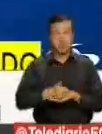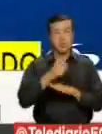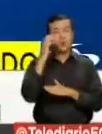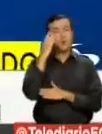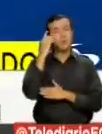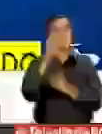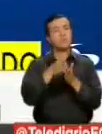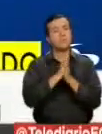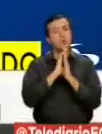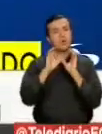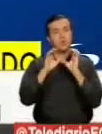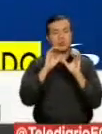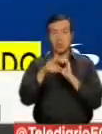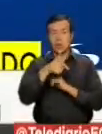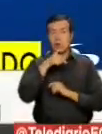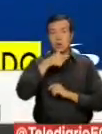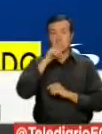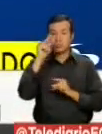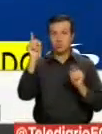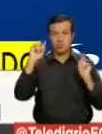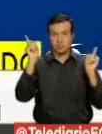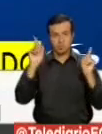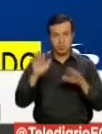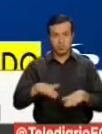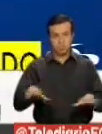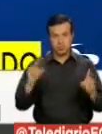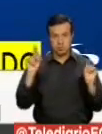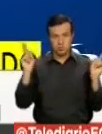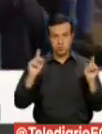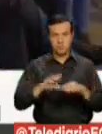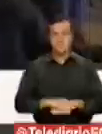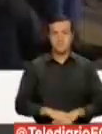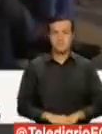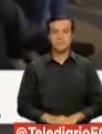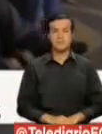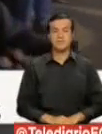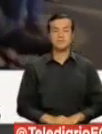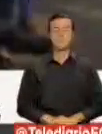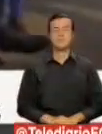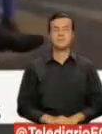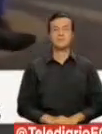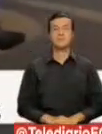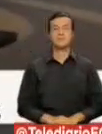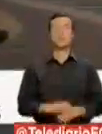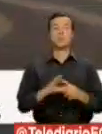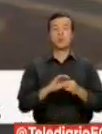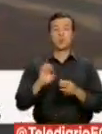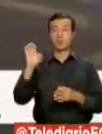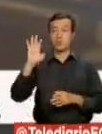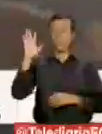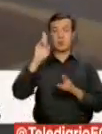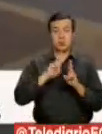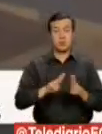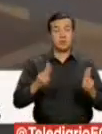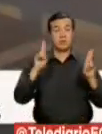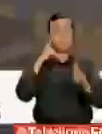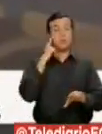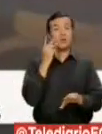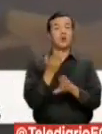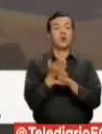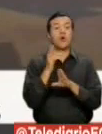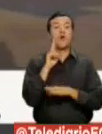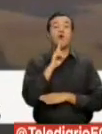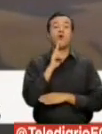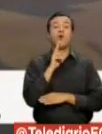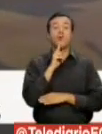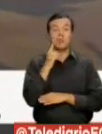piden a la comunidad no consumir agua de este afluente. Y esto va a La Unión Europea y las Naciones Unidas presentaron en